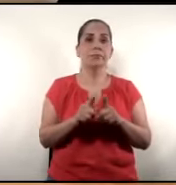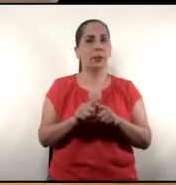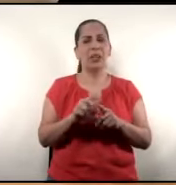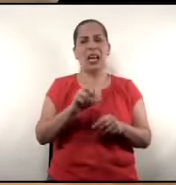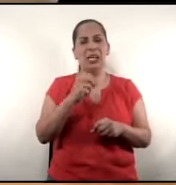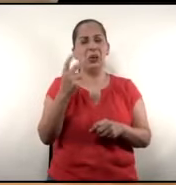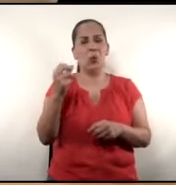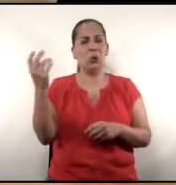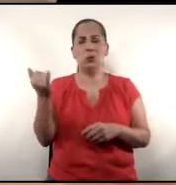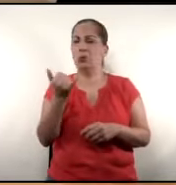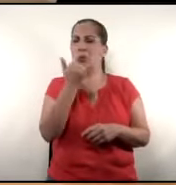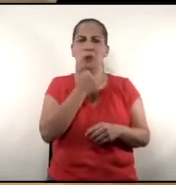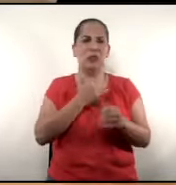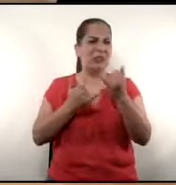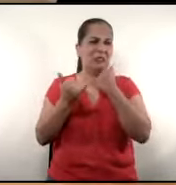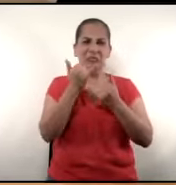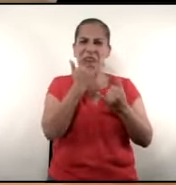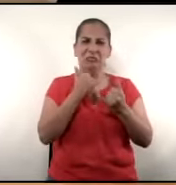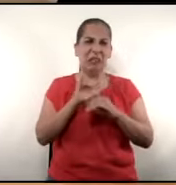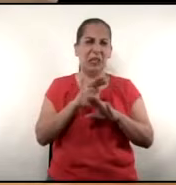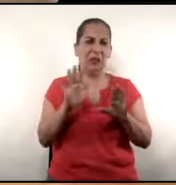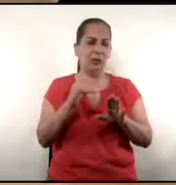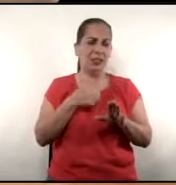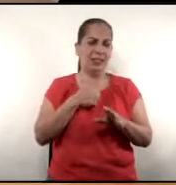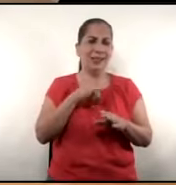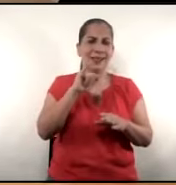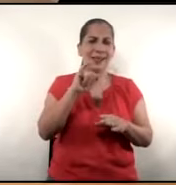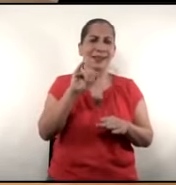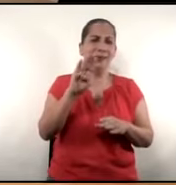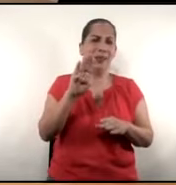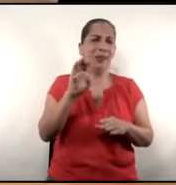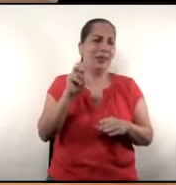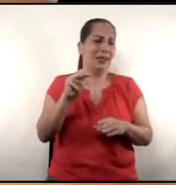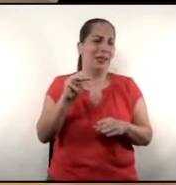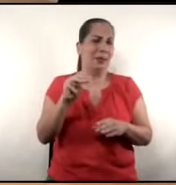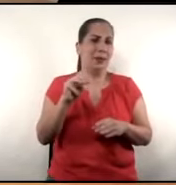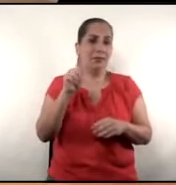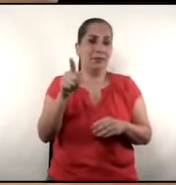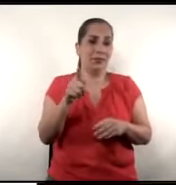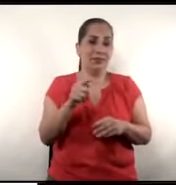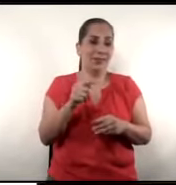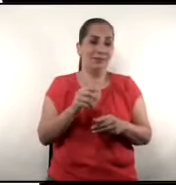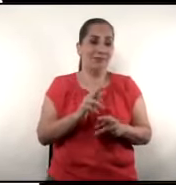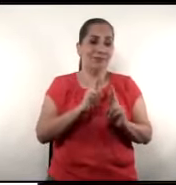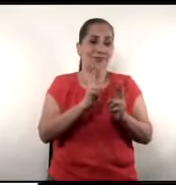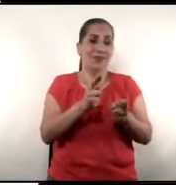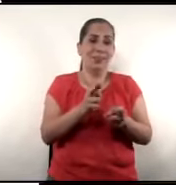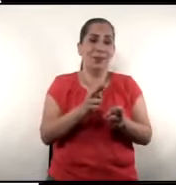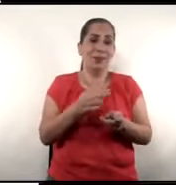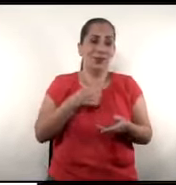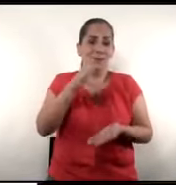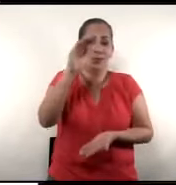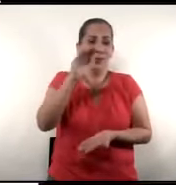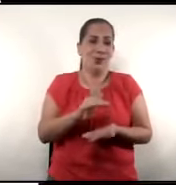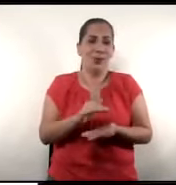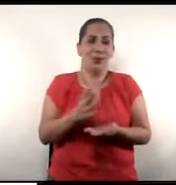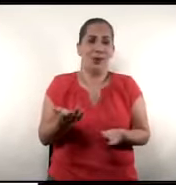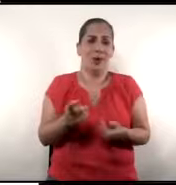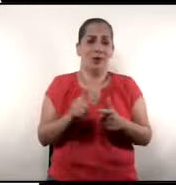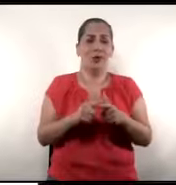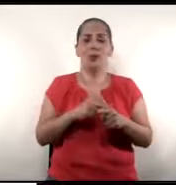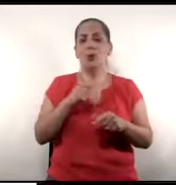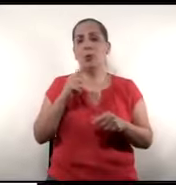de diseño que tiene el sistema de pensiones del IBM, ese rendimiento tan bajo no permite que el fondo